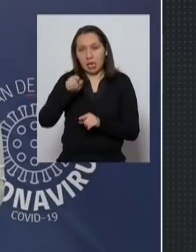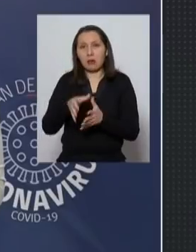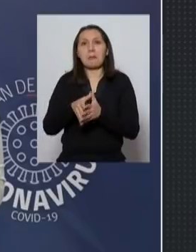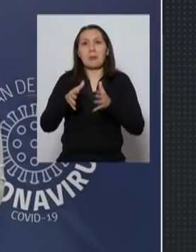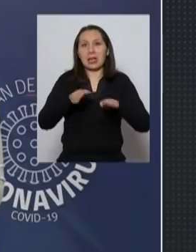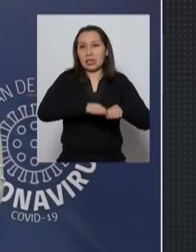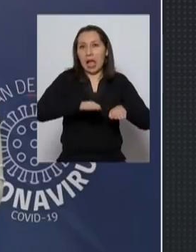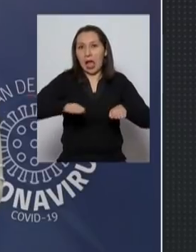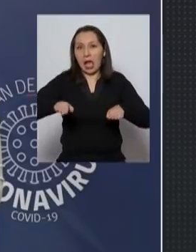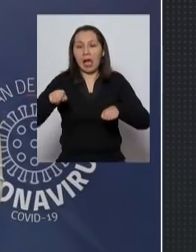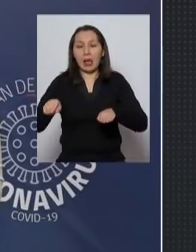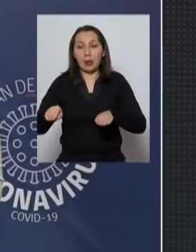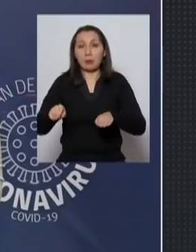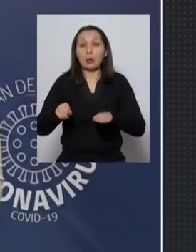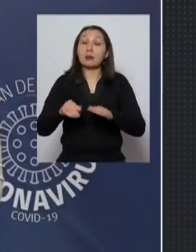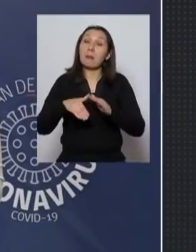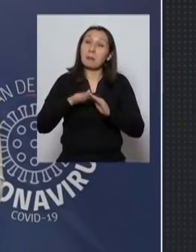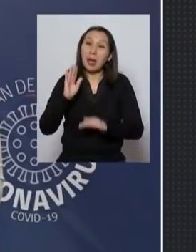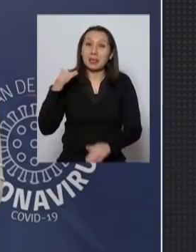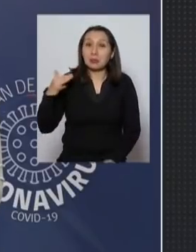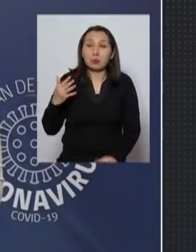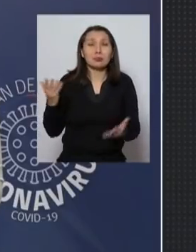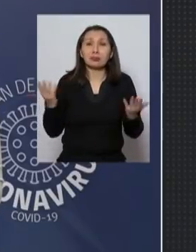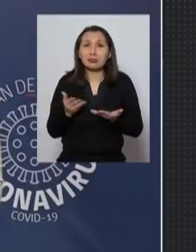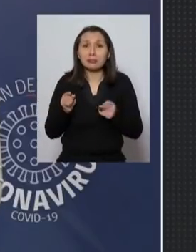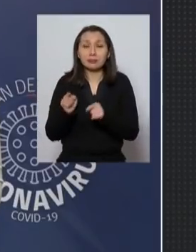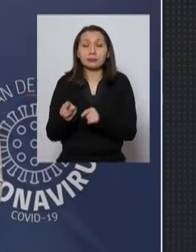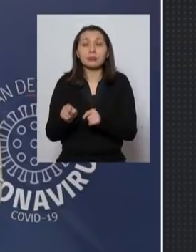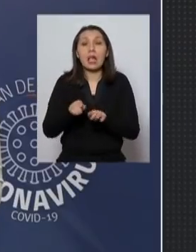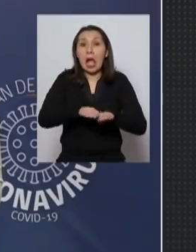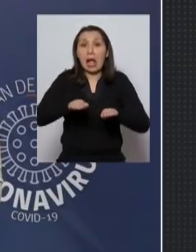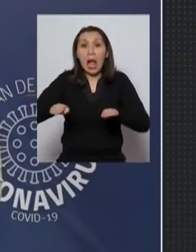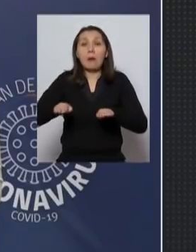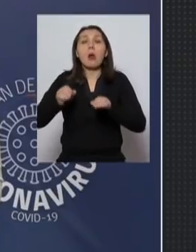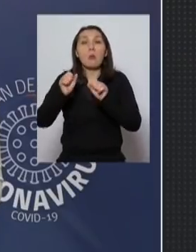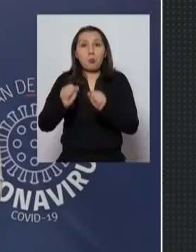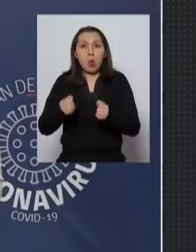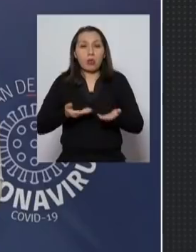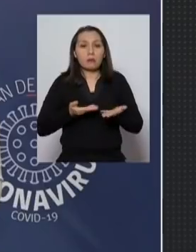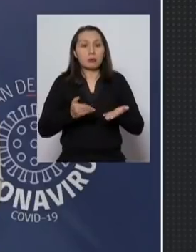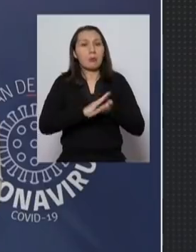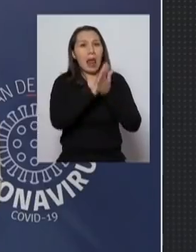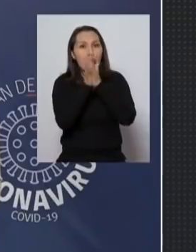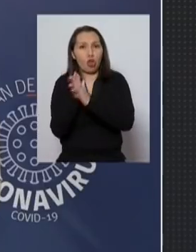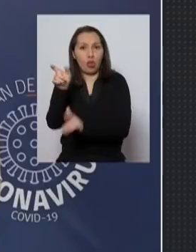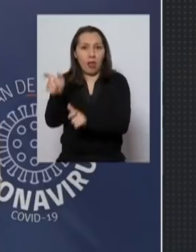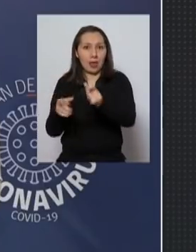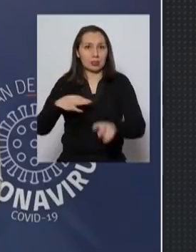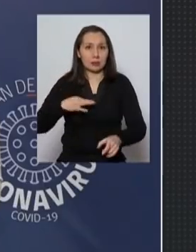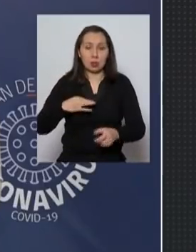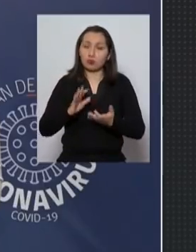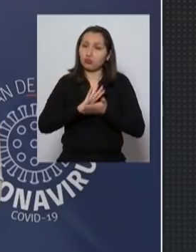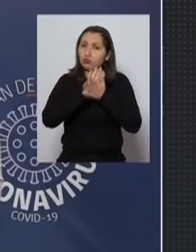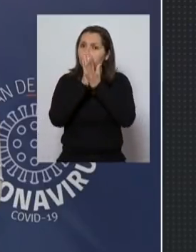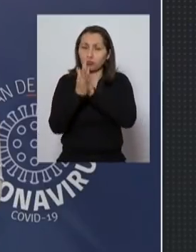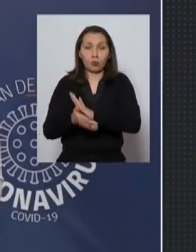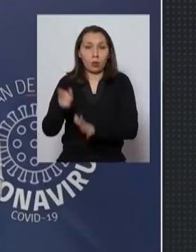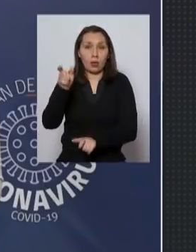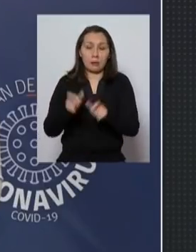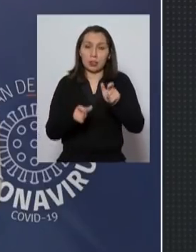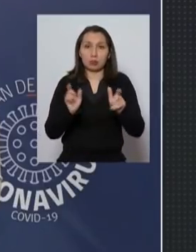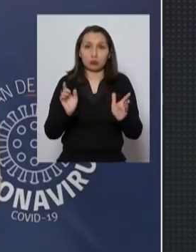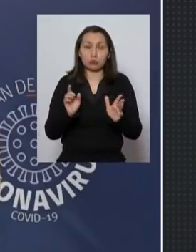Y eso, la mayor importancia radica en que son camas que están dispuestas para la ciudadanía, para todas las personas